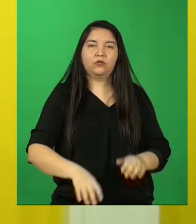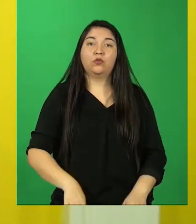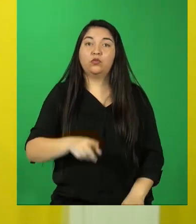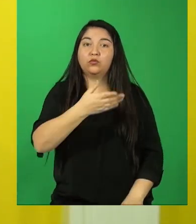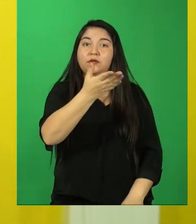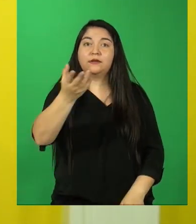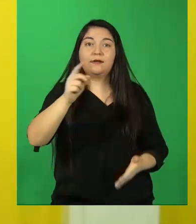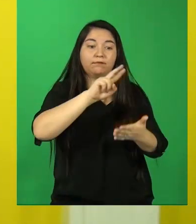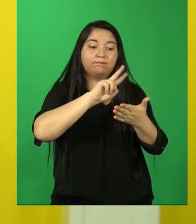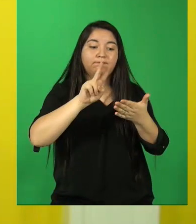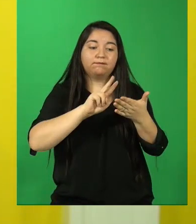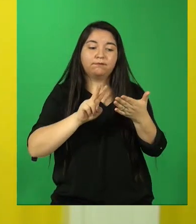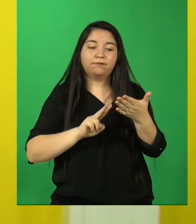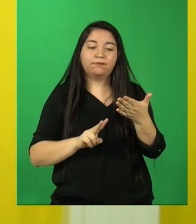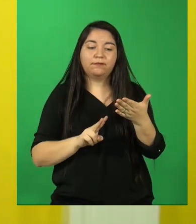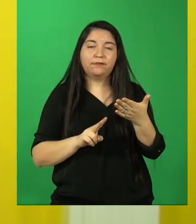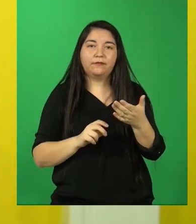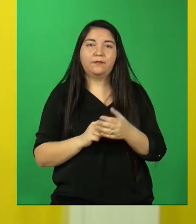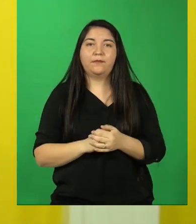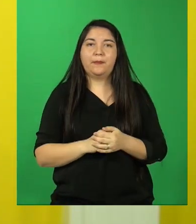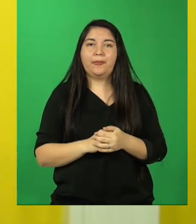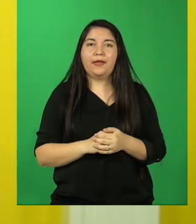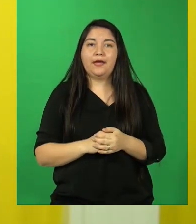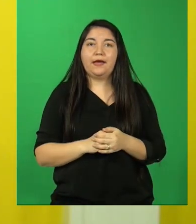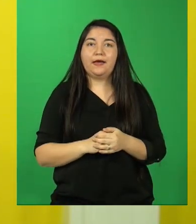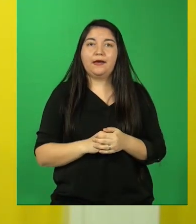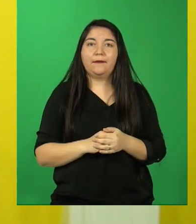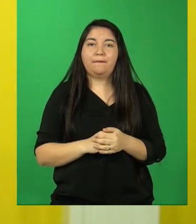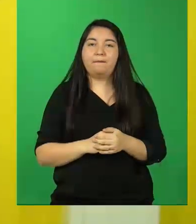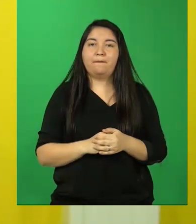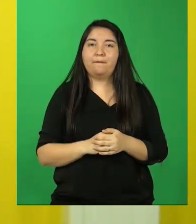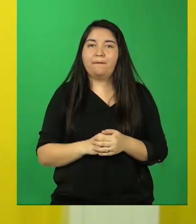lo que ahí les he pedido.